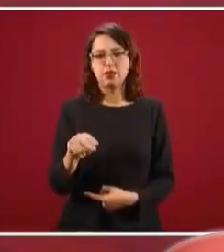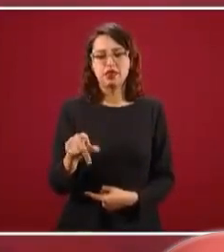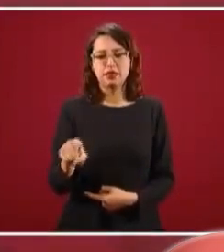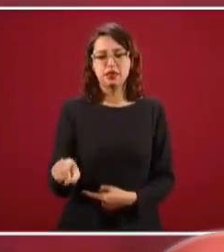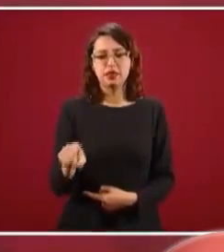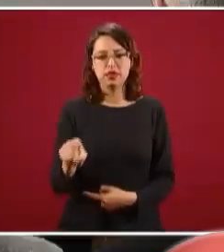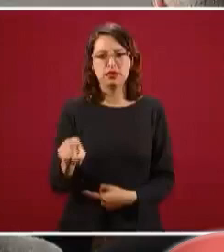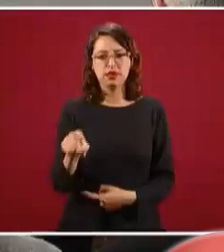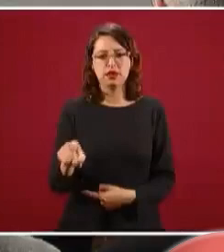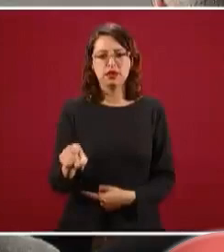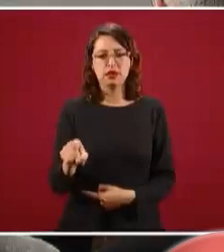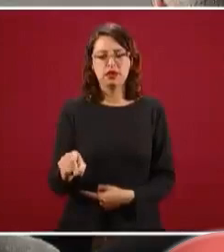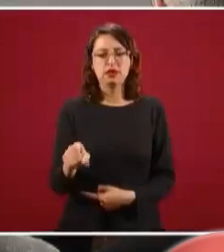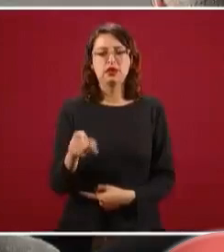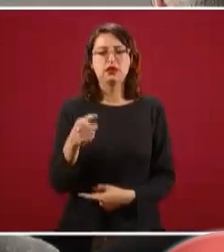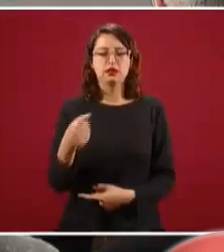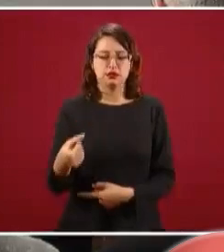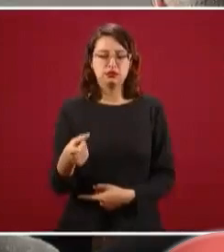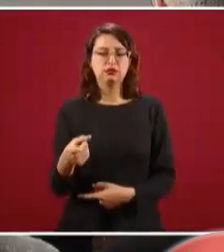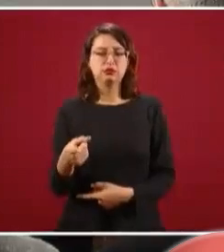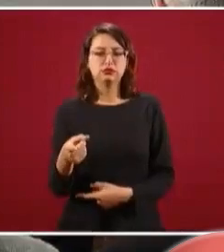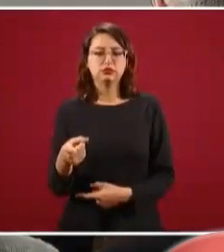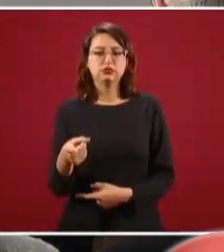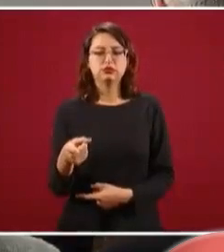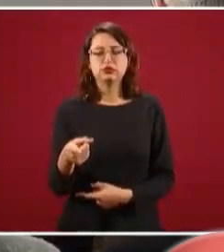Suter, la tendencia democrática.